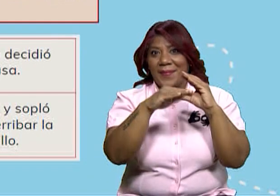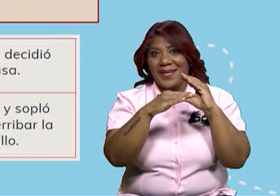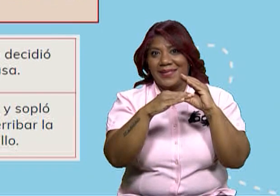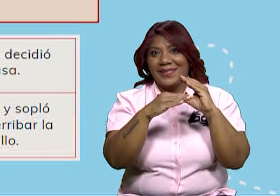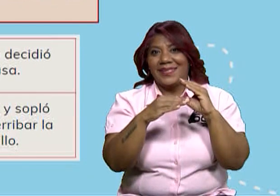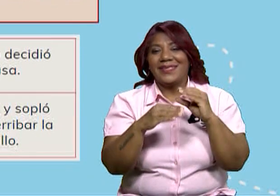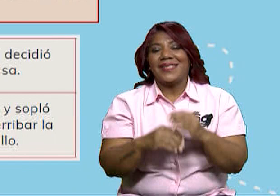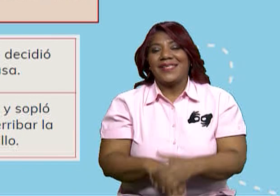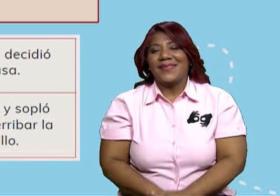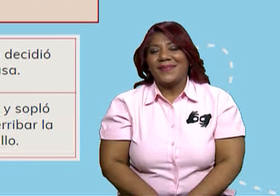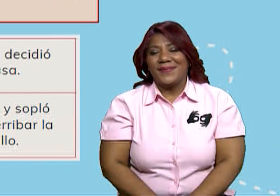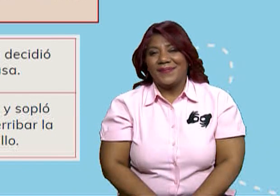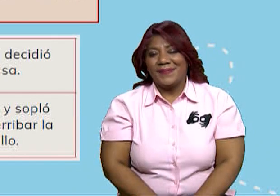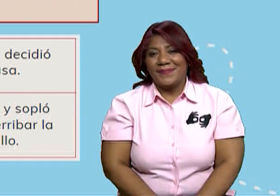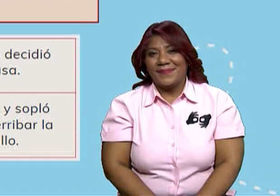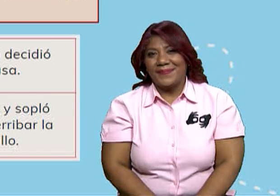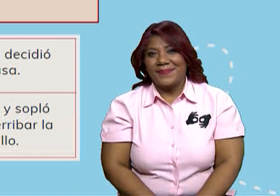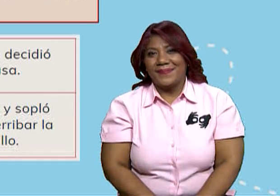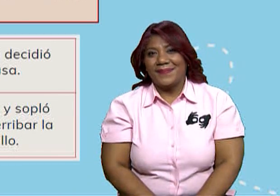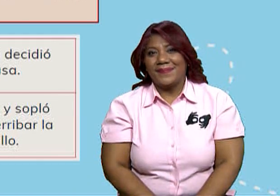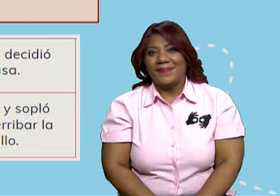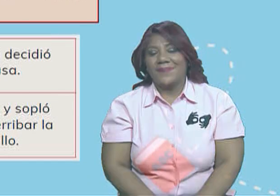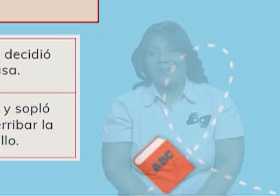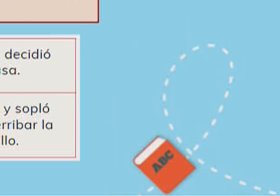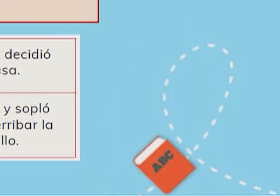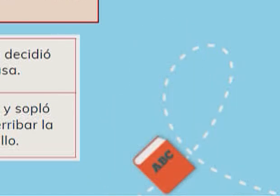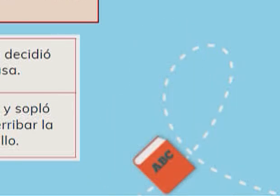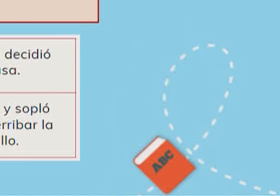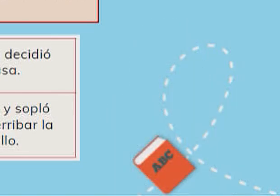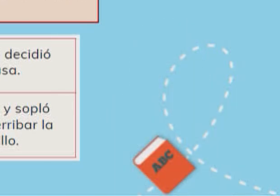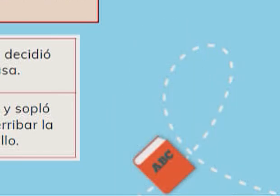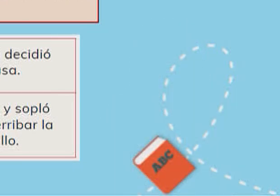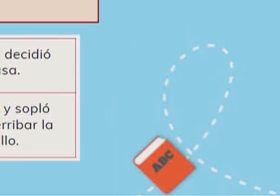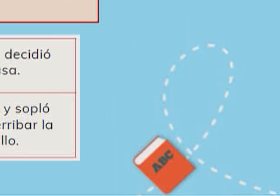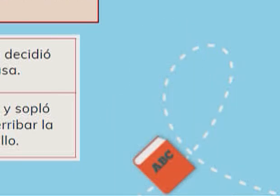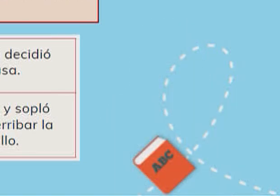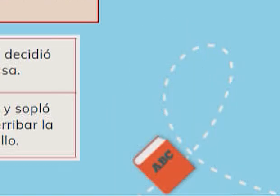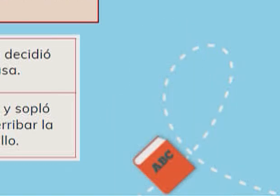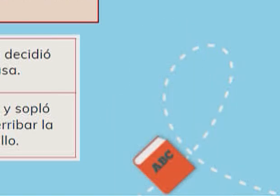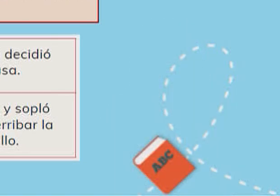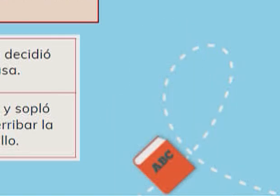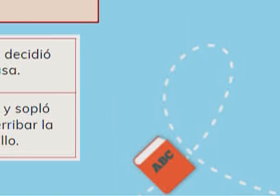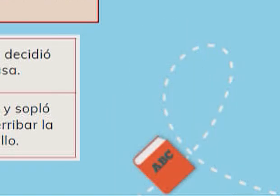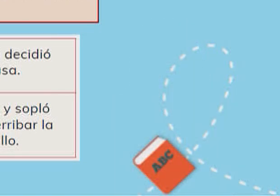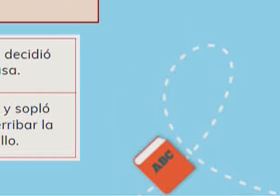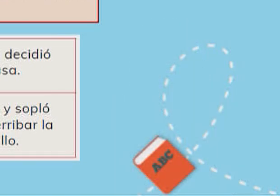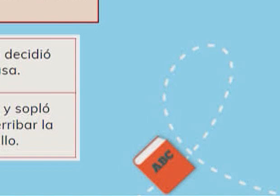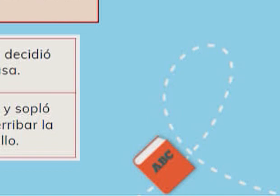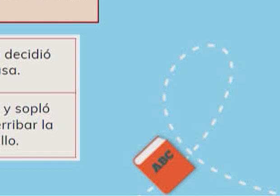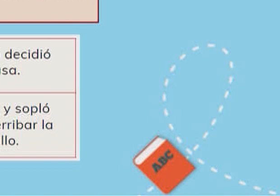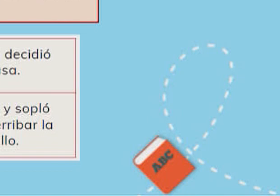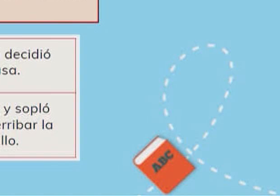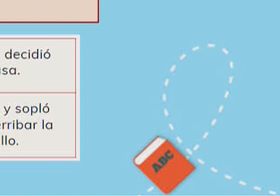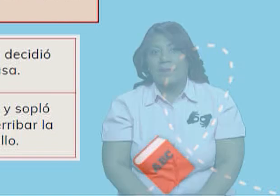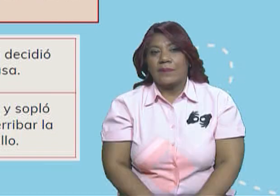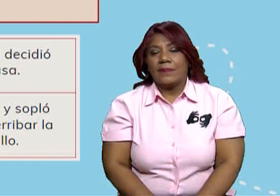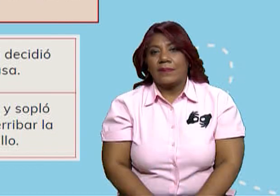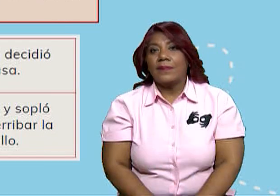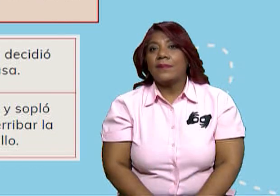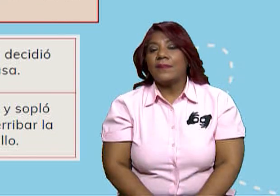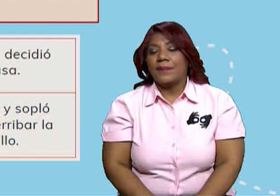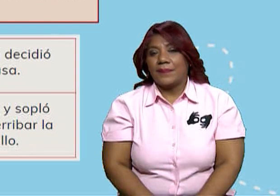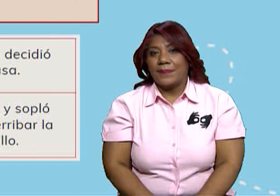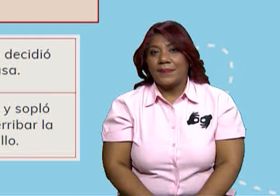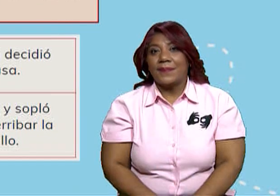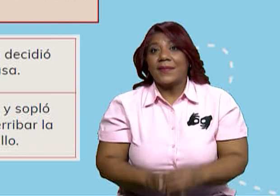tu maestra. Te voy a explicar más adelante el inicio, el nudo y el desenlace con la historia de la Madre Teresa